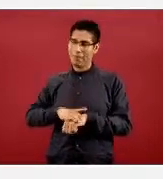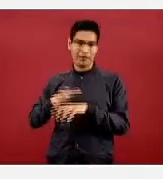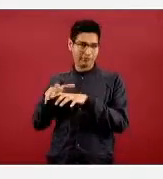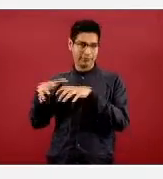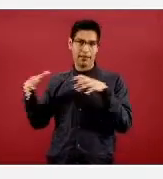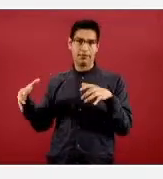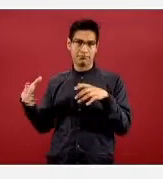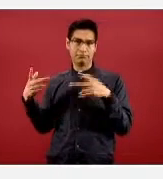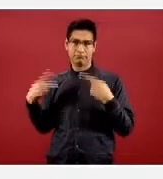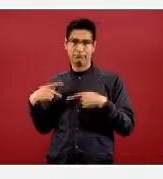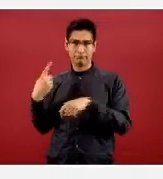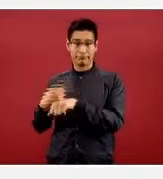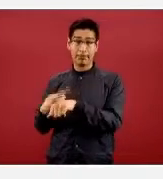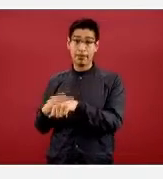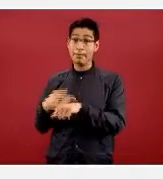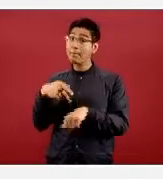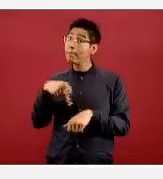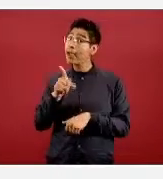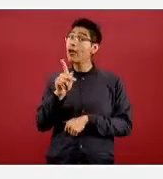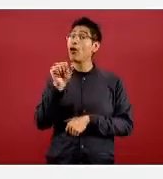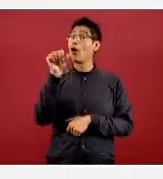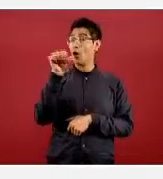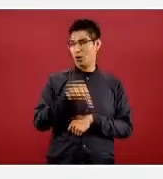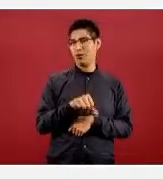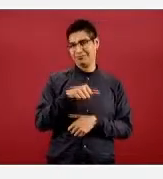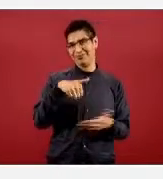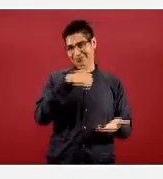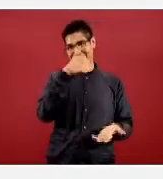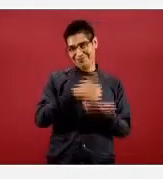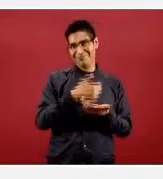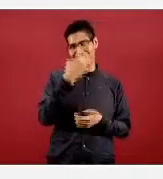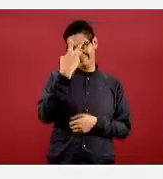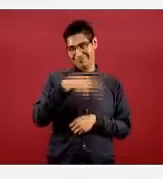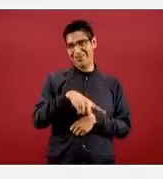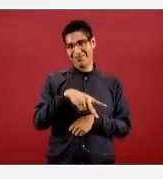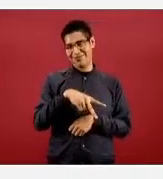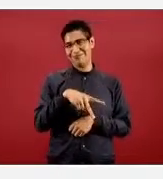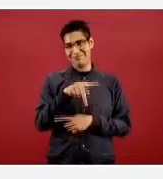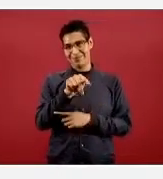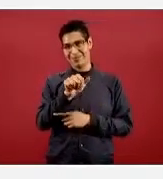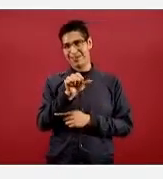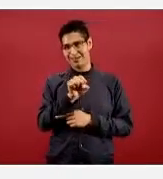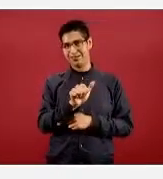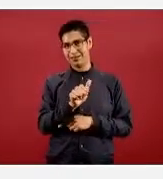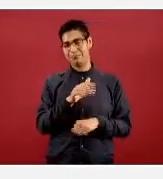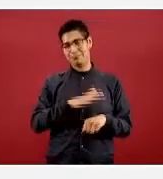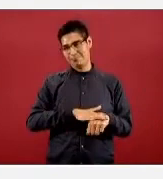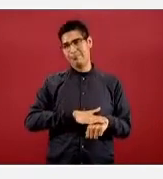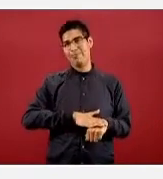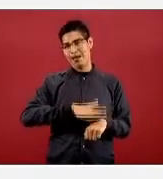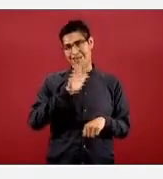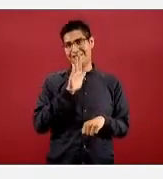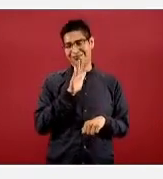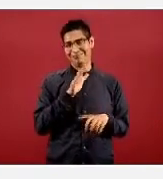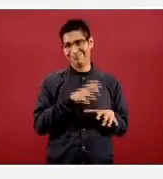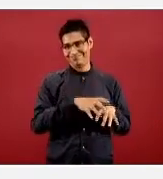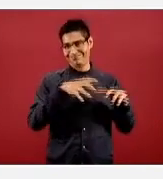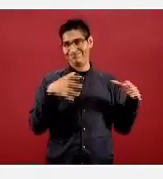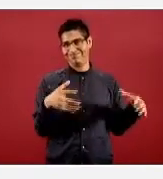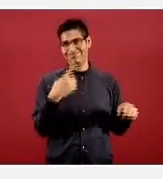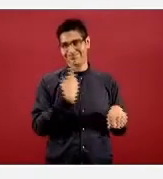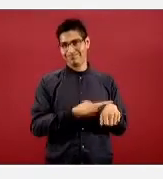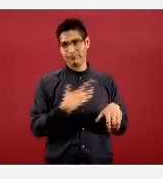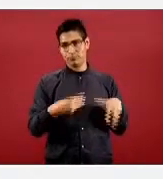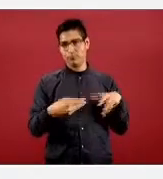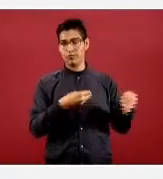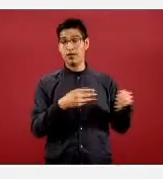Ciudad de México con la mayor incidencia, esto por 100.000 habitantes, con 3.28, y podemos ver cómo se